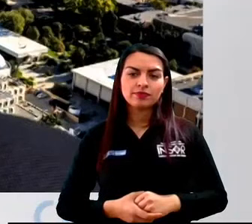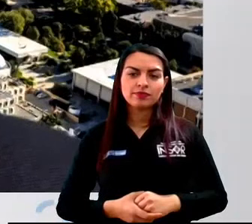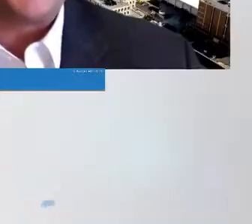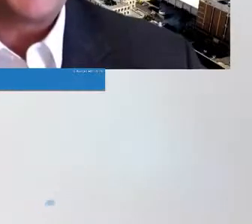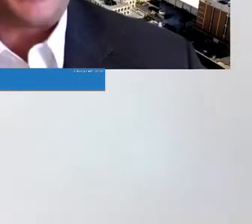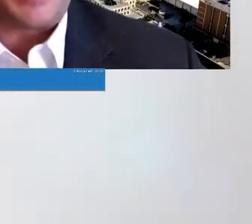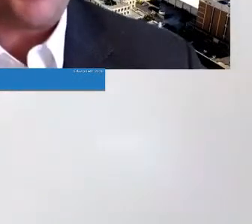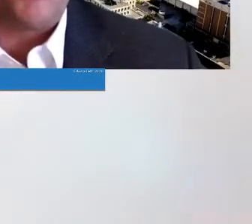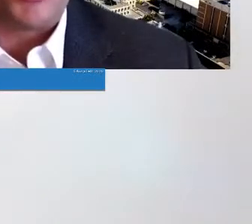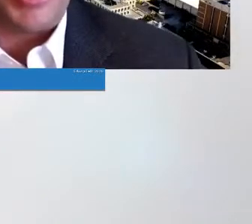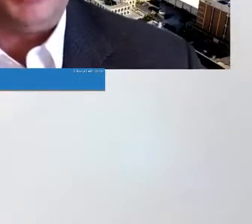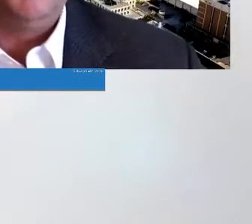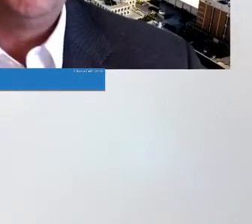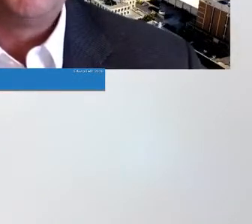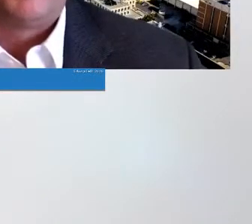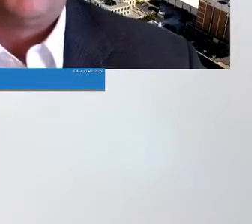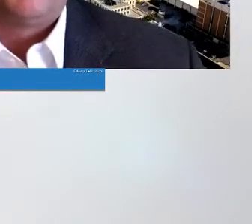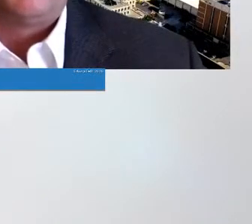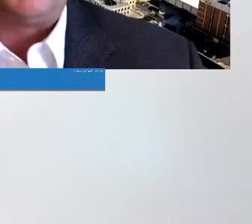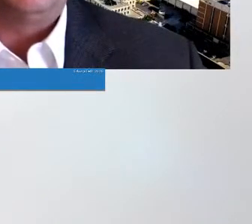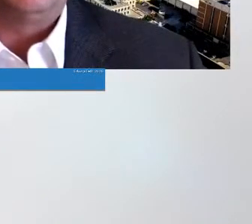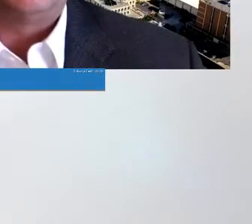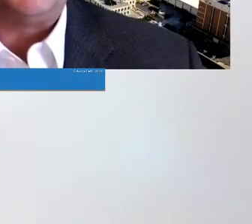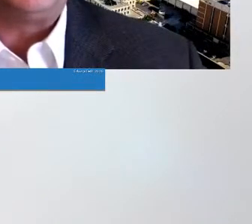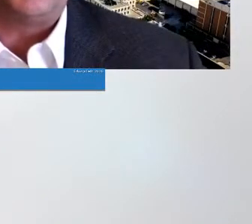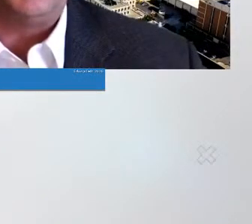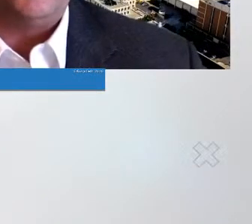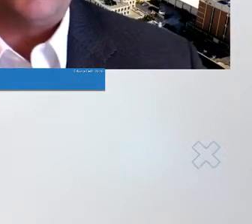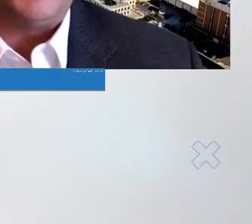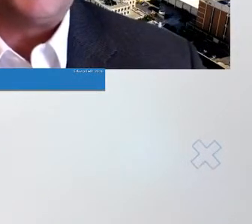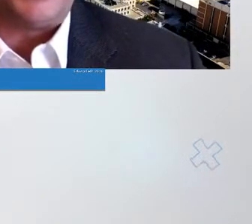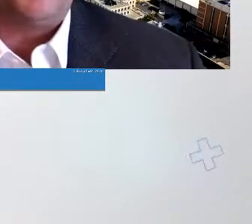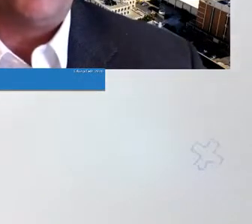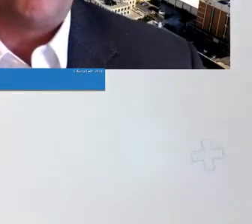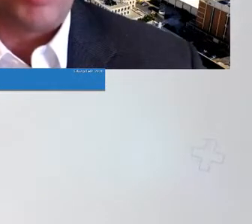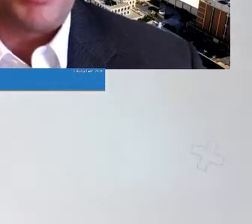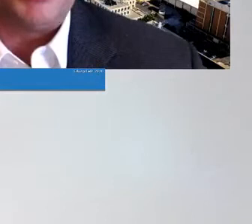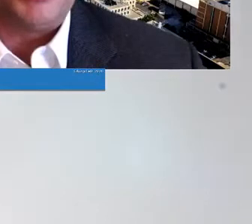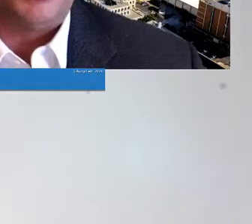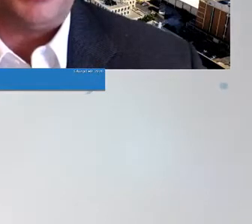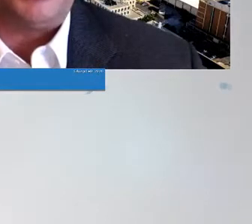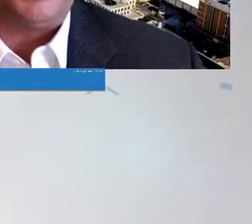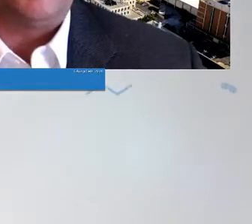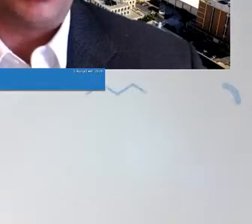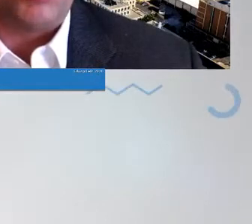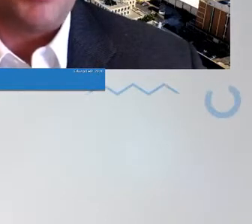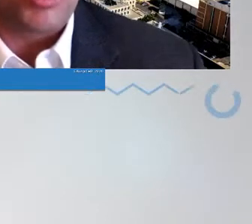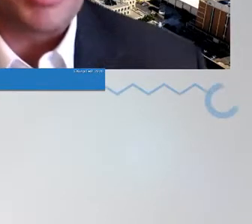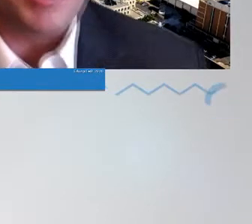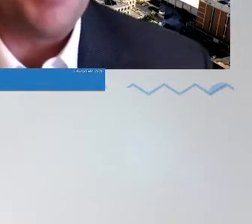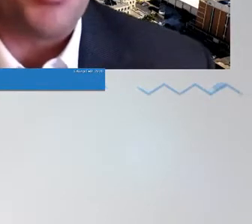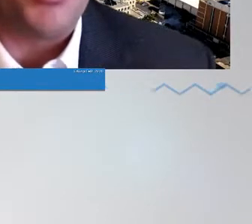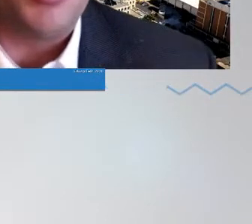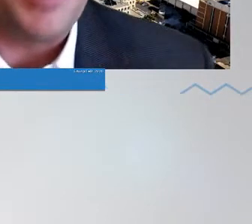hacer lo mismo. Por lo tanto, no es algo que va a ocurrir de un día al otro, pero permítame decirles